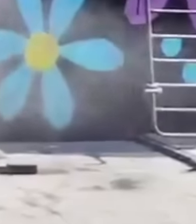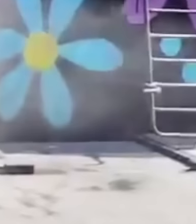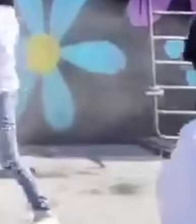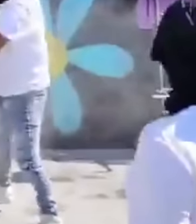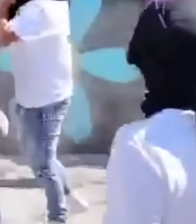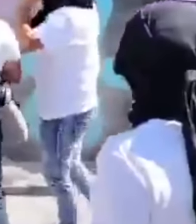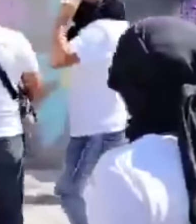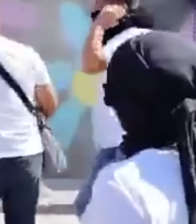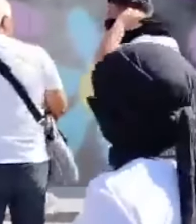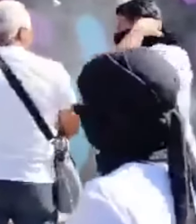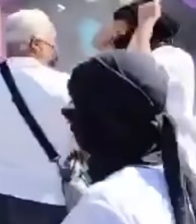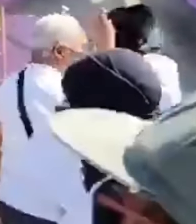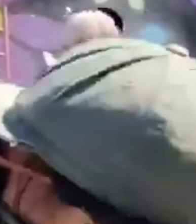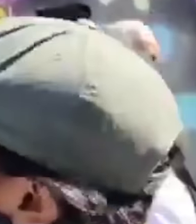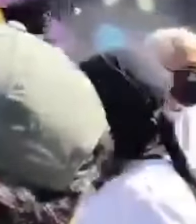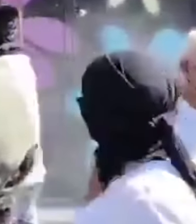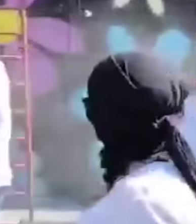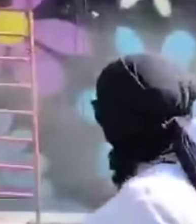impulsada.